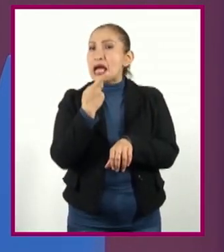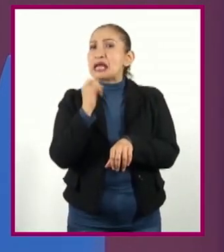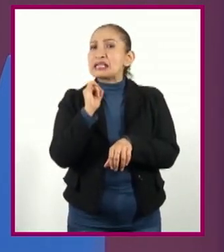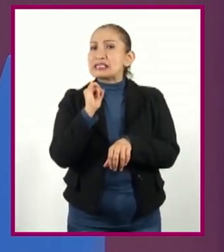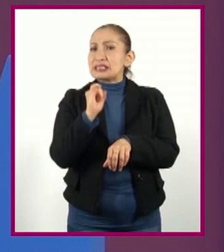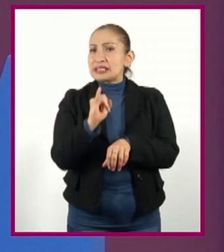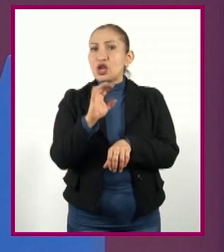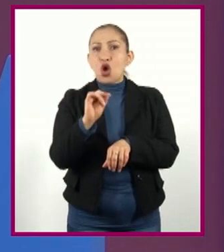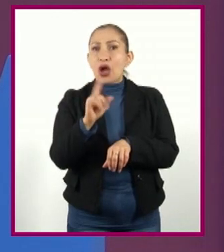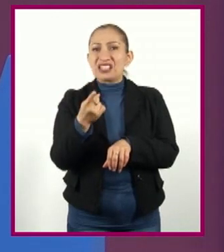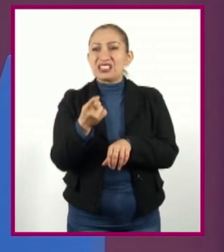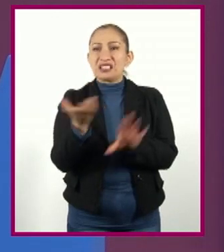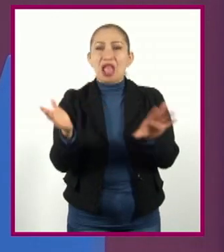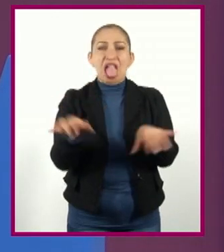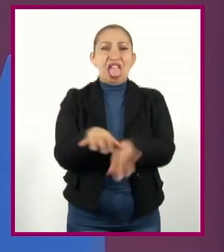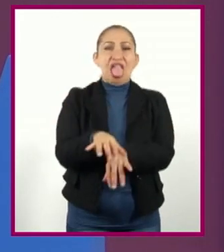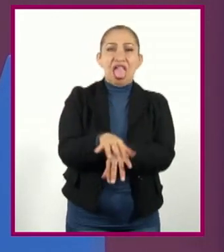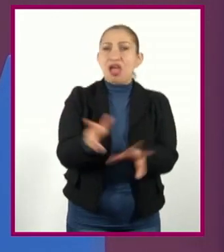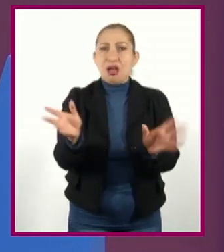no significa usar modismos.